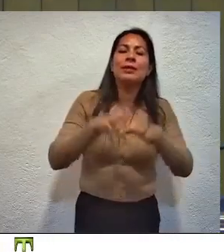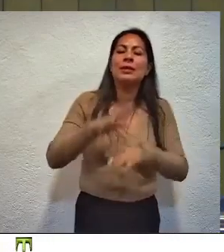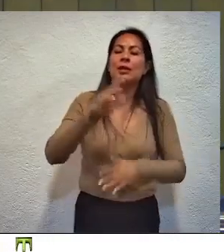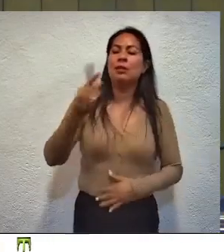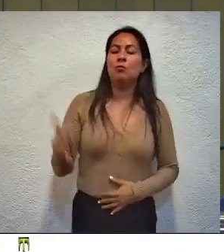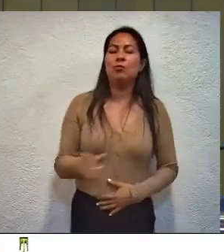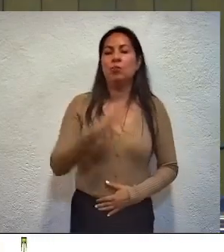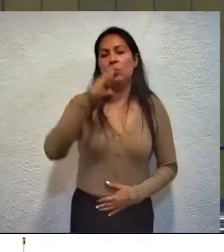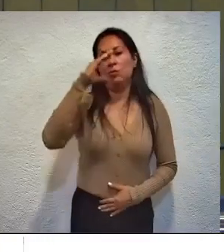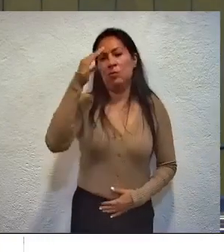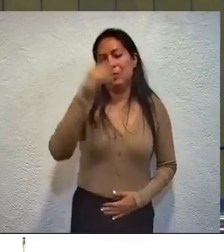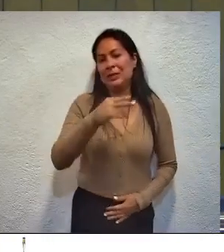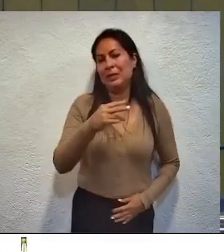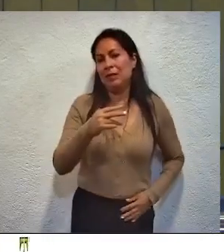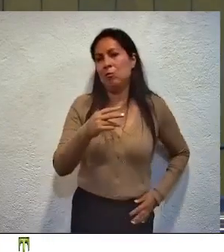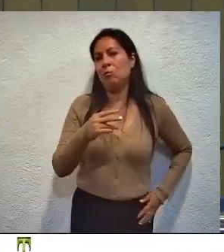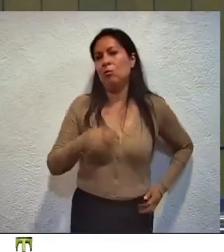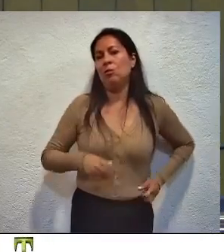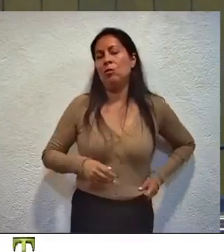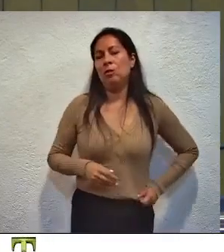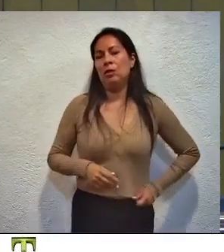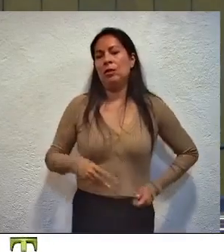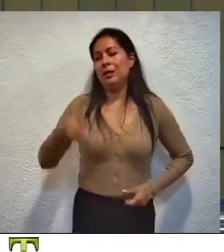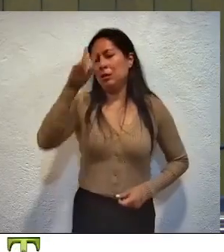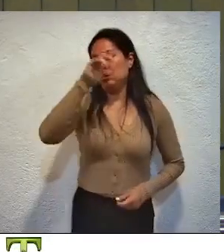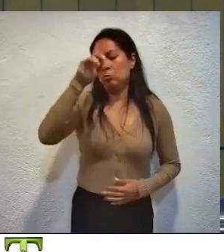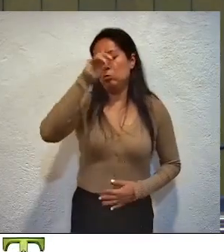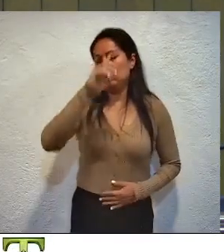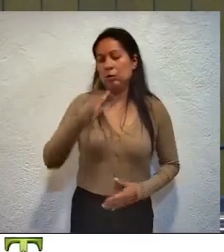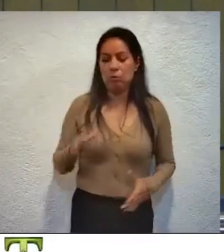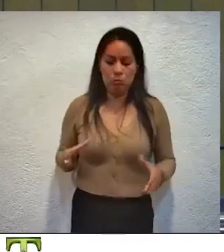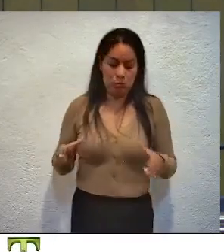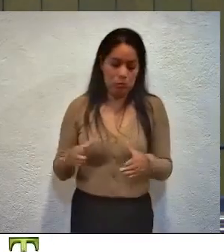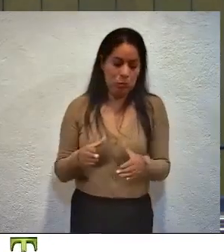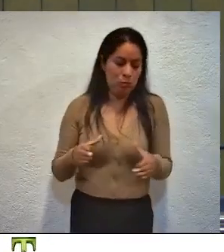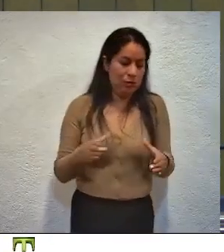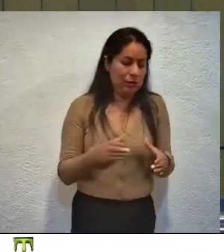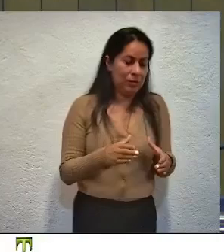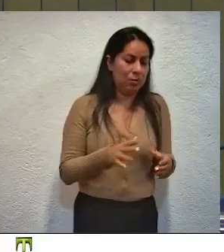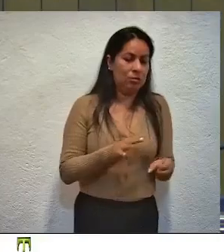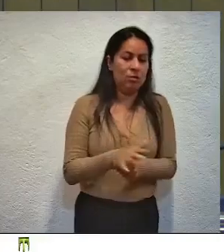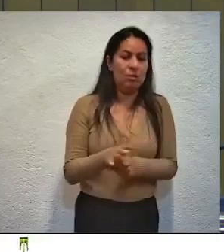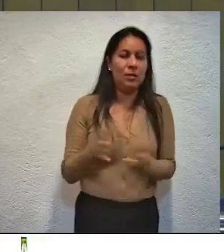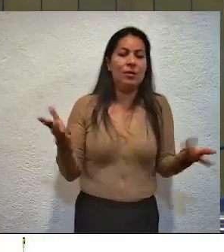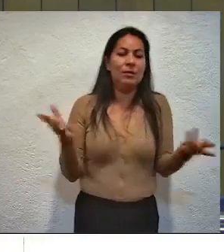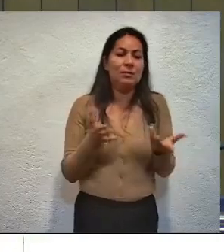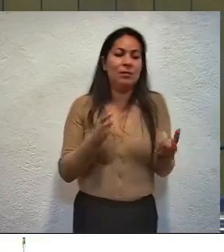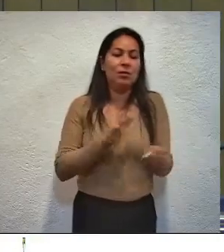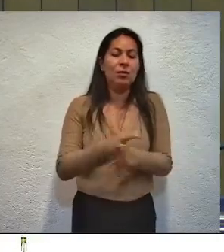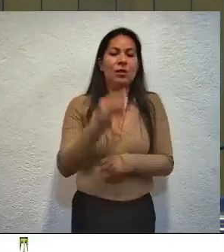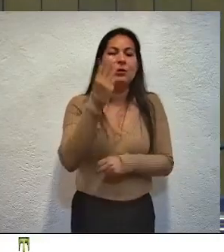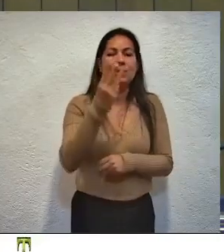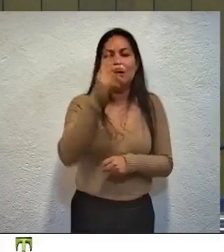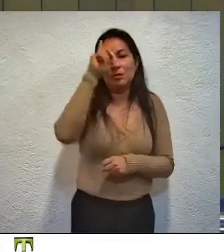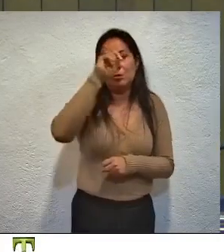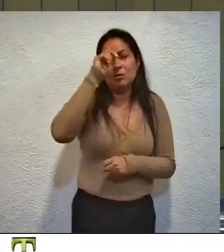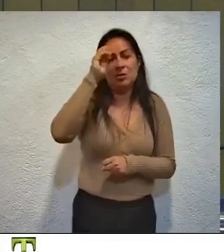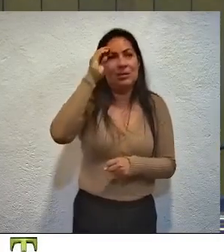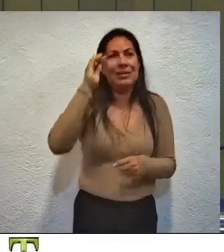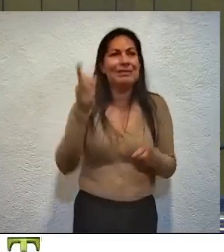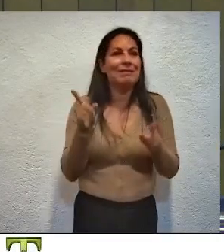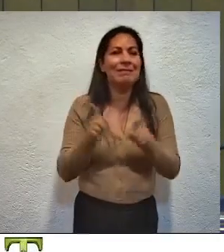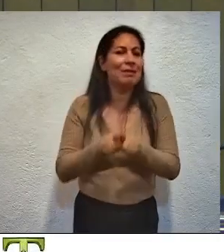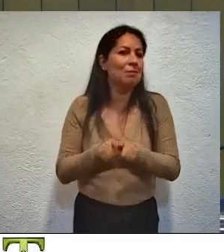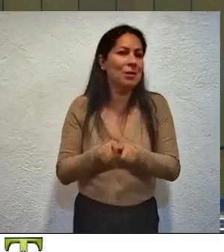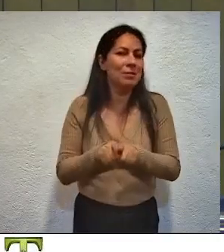pueblo afromexicano en el Consejo Municipal Comunitario es de hacerlo a través de 3 consejerías, nada más,